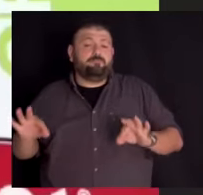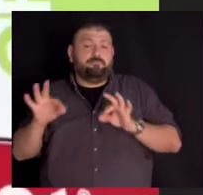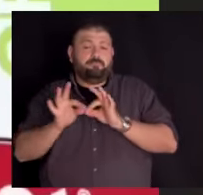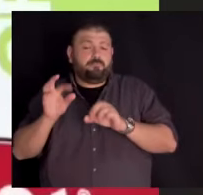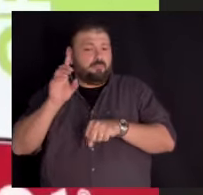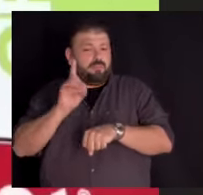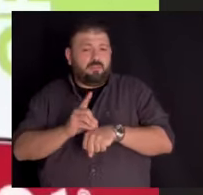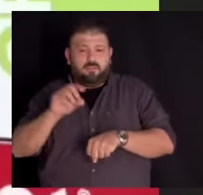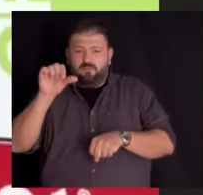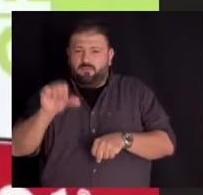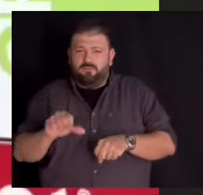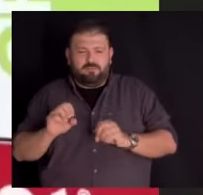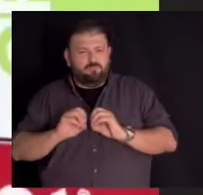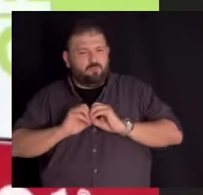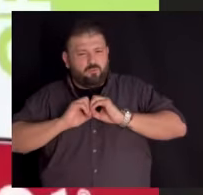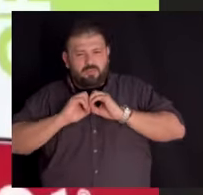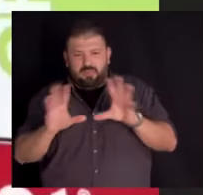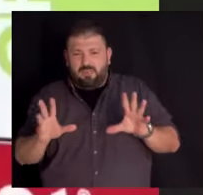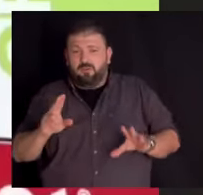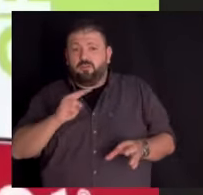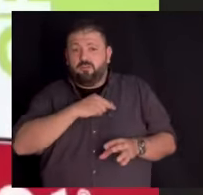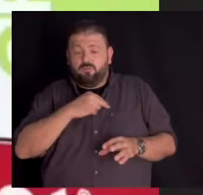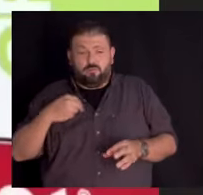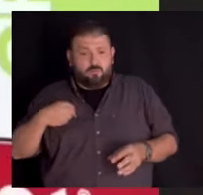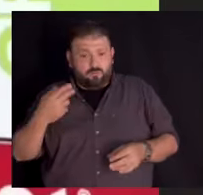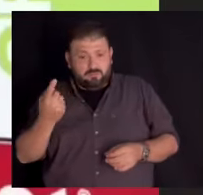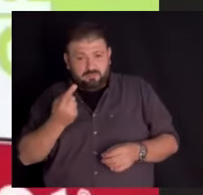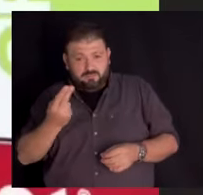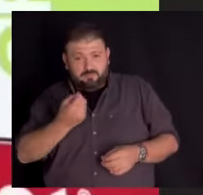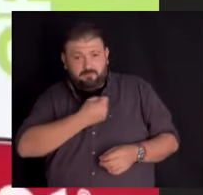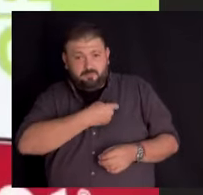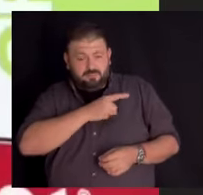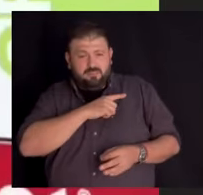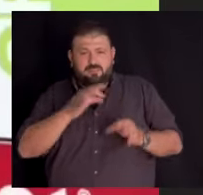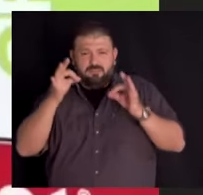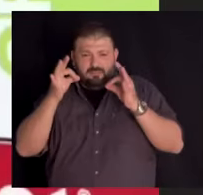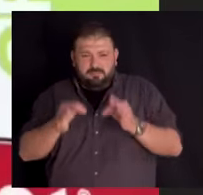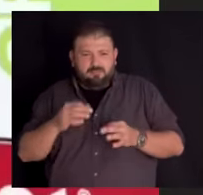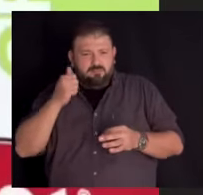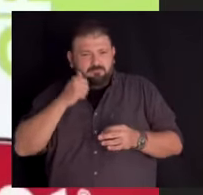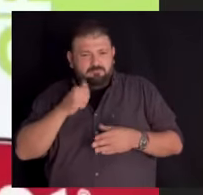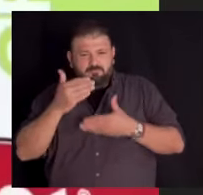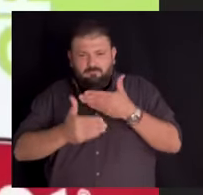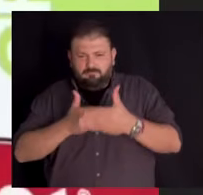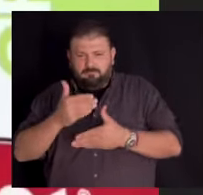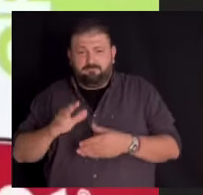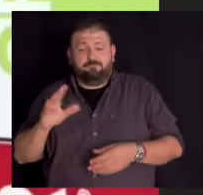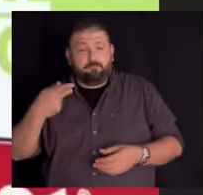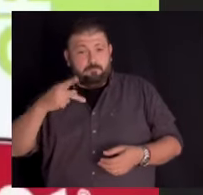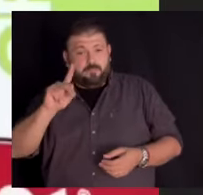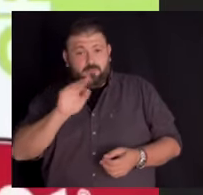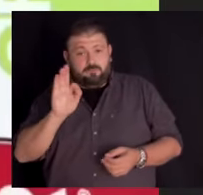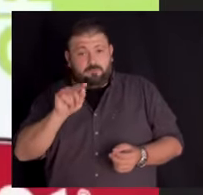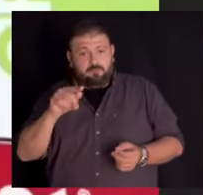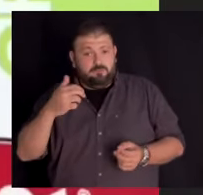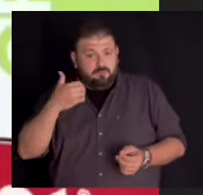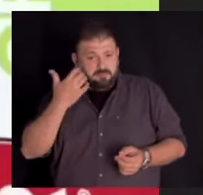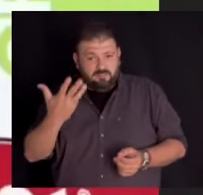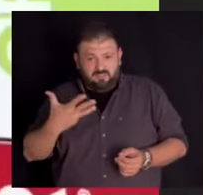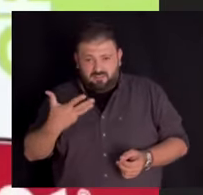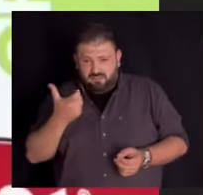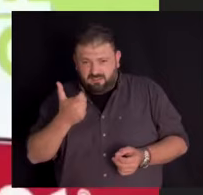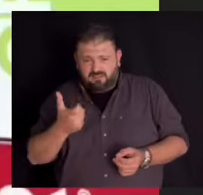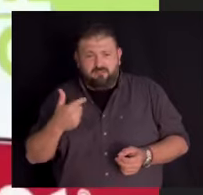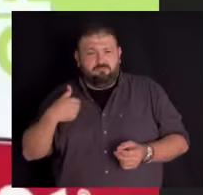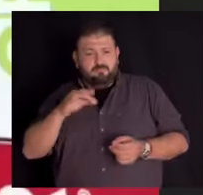claro que que si queremos estar sanos, necesitamos tomar nutrición. Pero que si queremos tener dinero, si queremos ser exitosos,